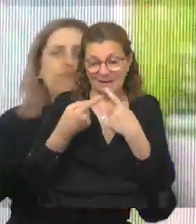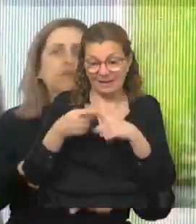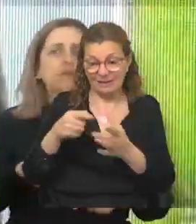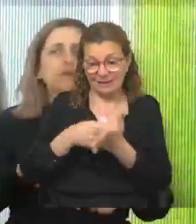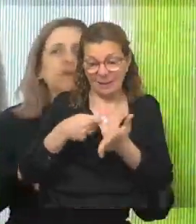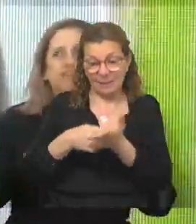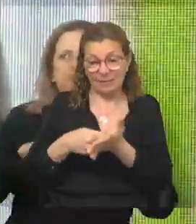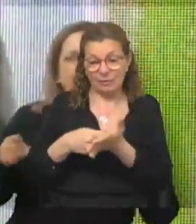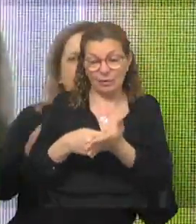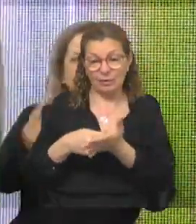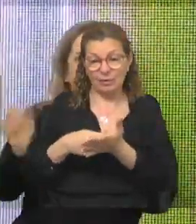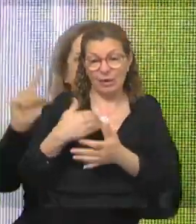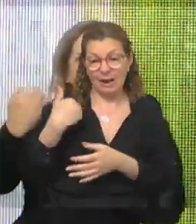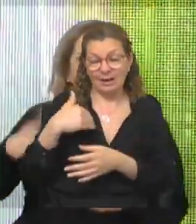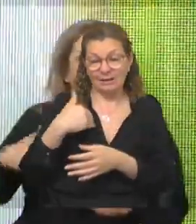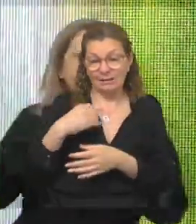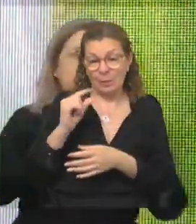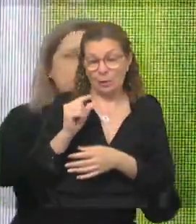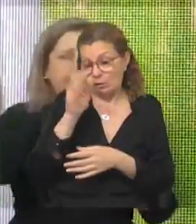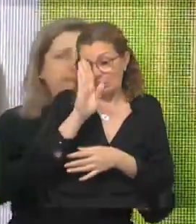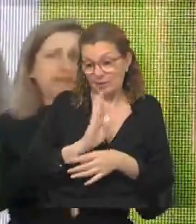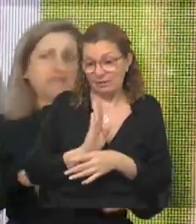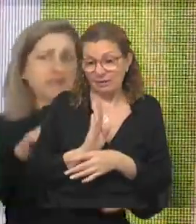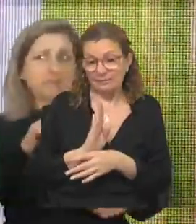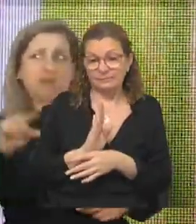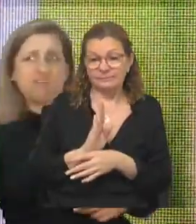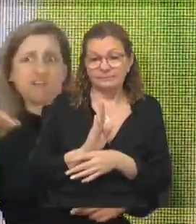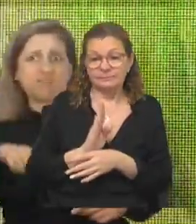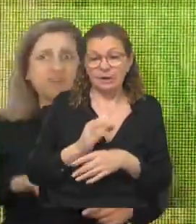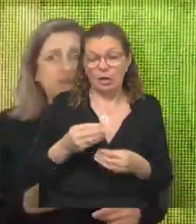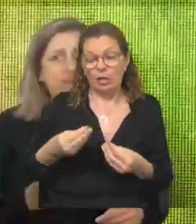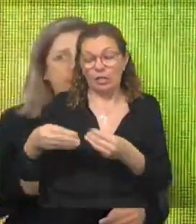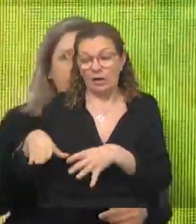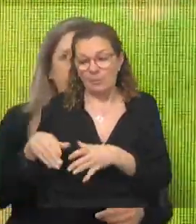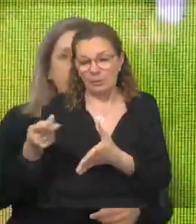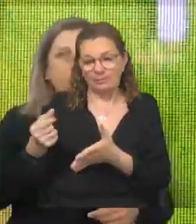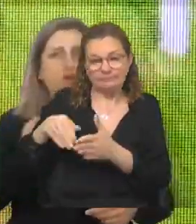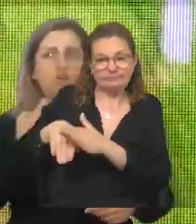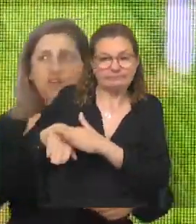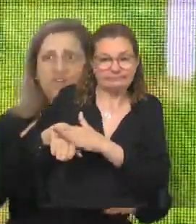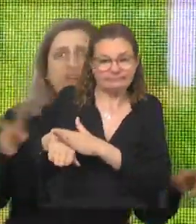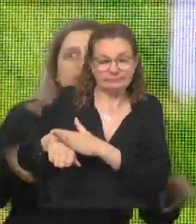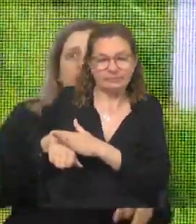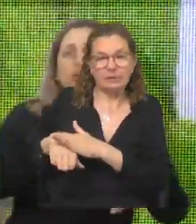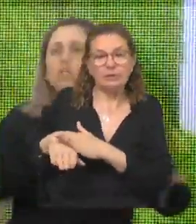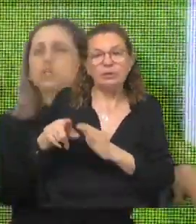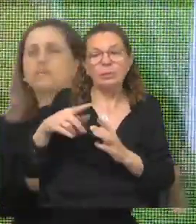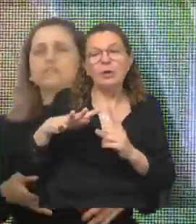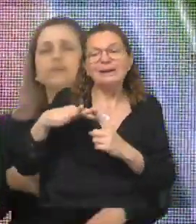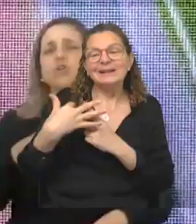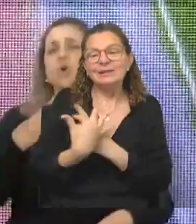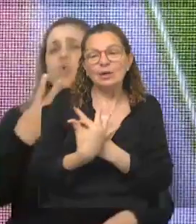precio con la Argentina y un poquito con el Brasil y lo que dejamos de recaudar son en el entorno